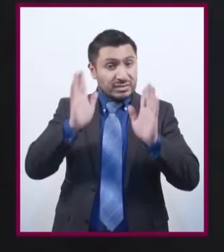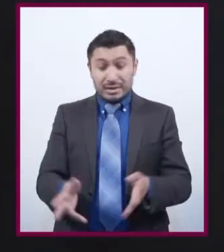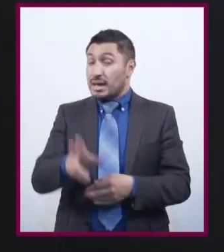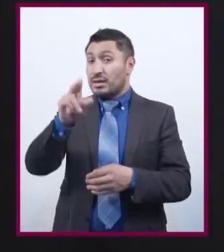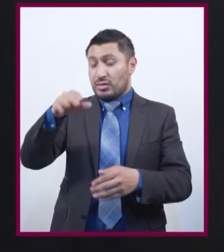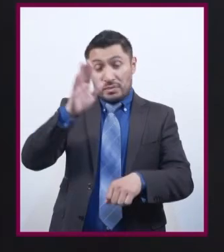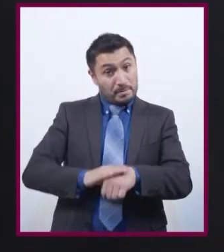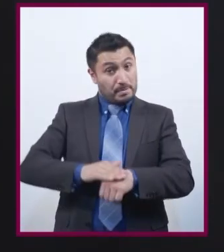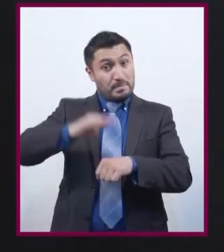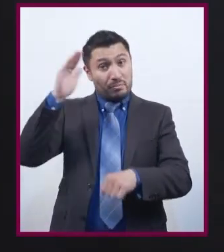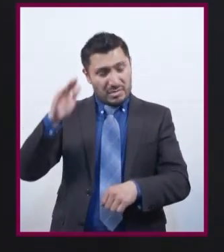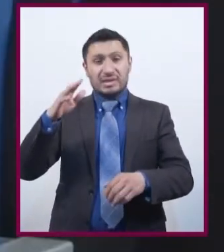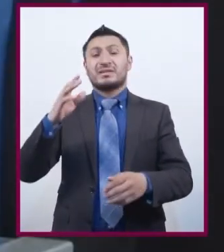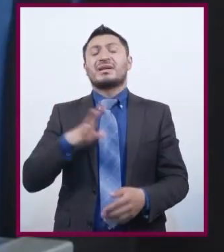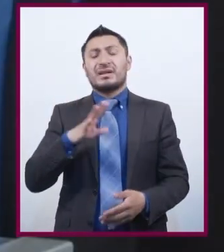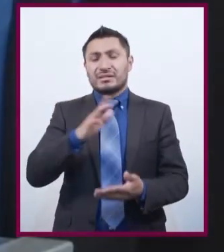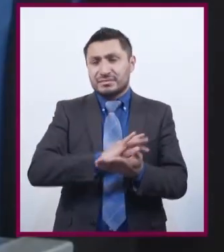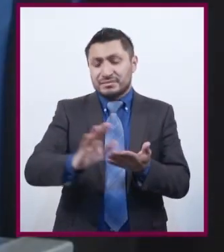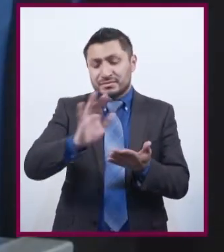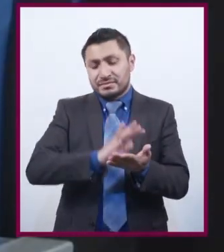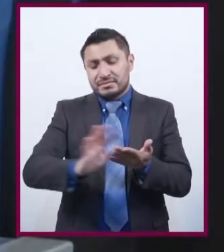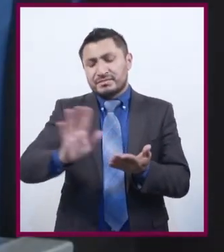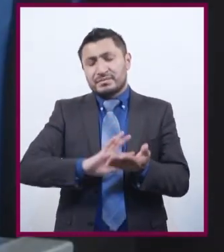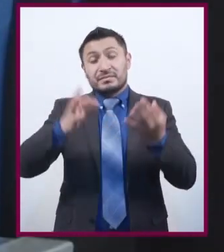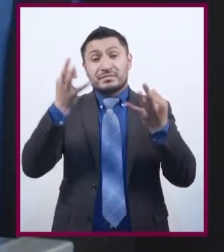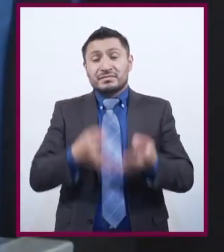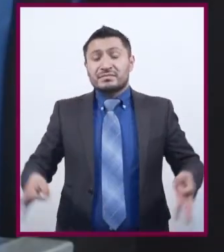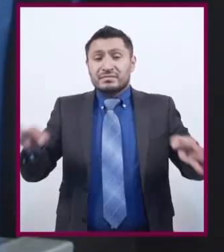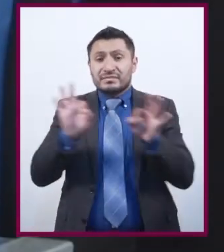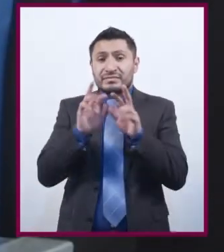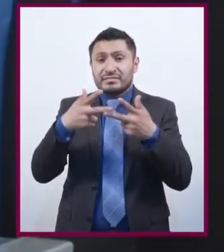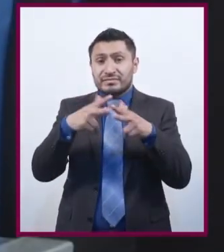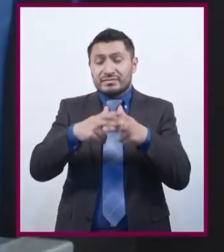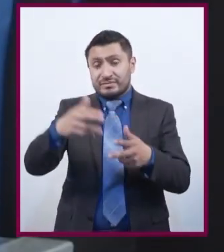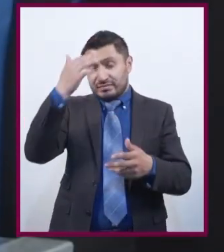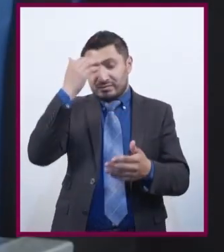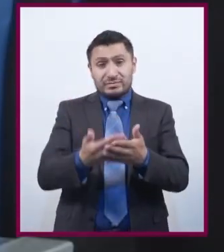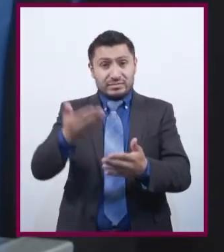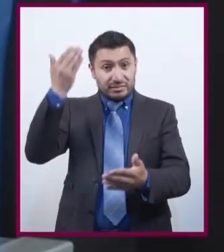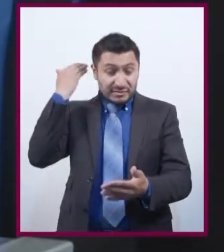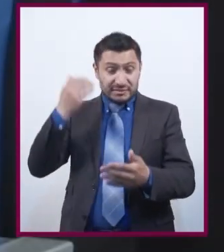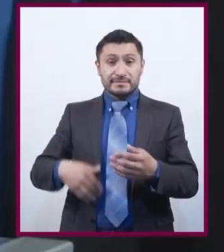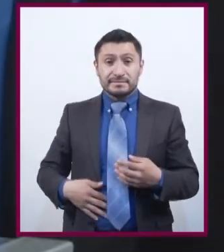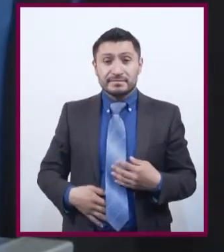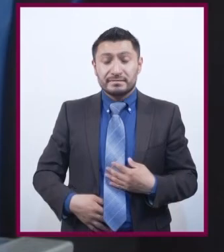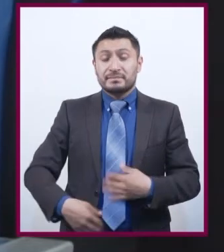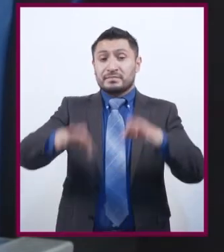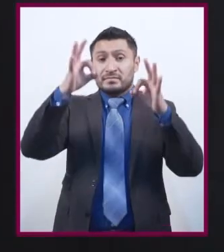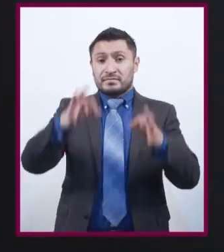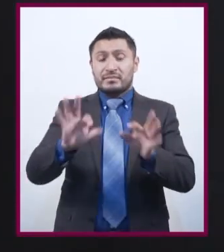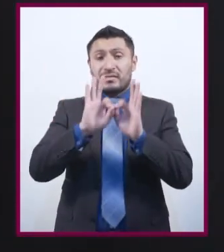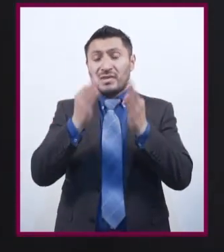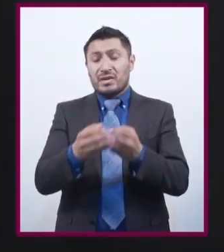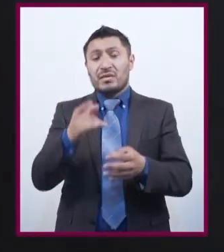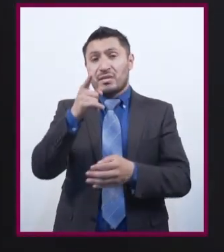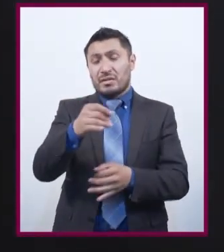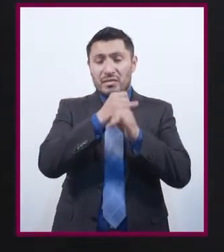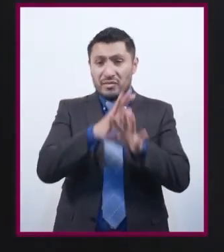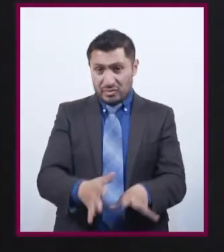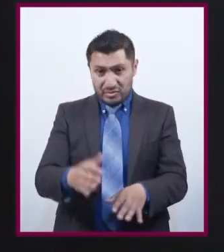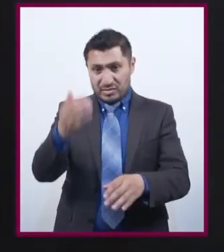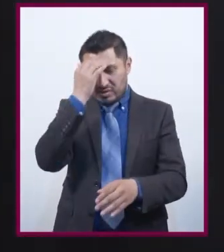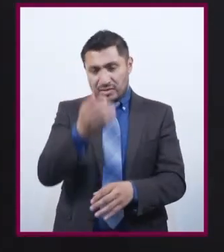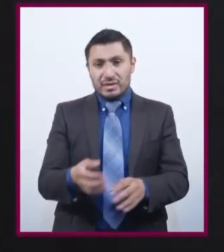académicas especializadas sino la literatura constituye un gran instrumento para conocer el pasado es